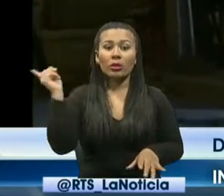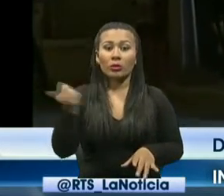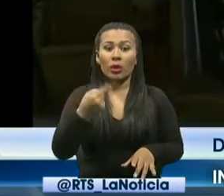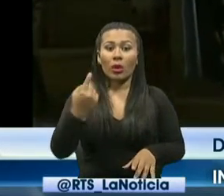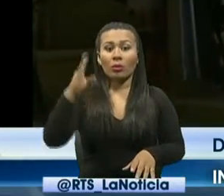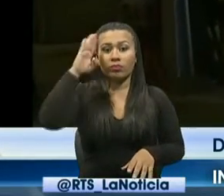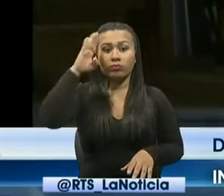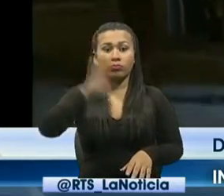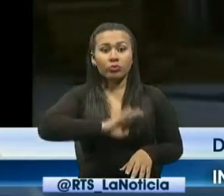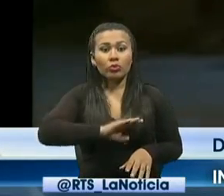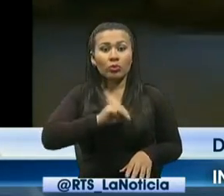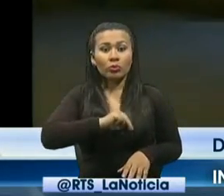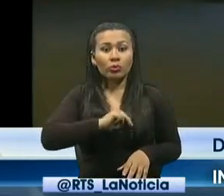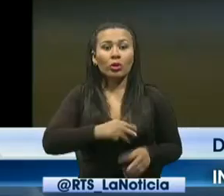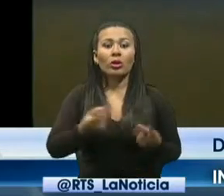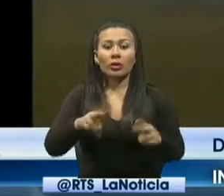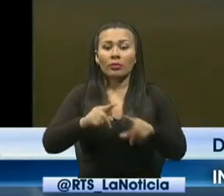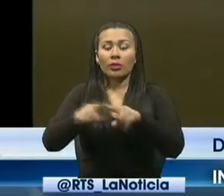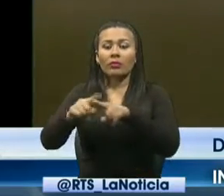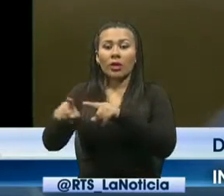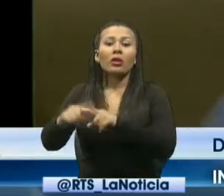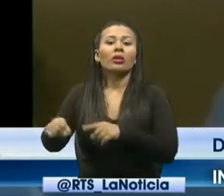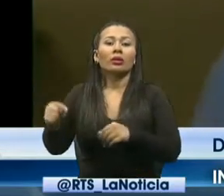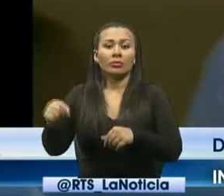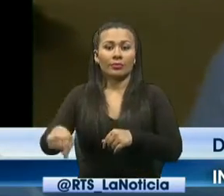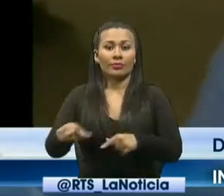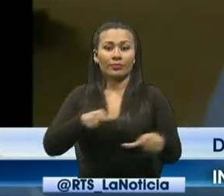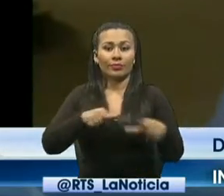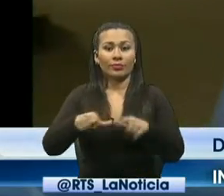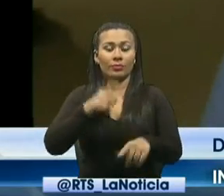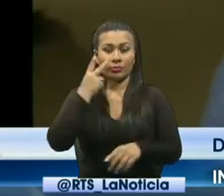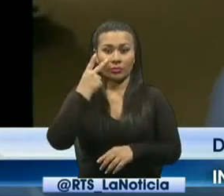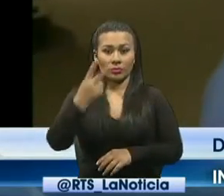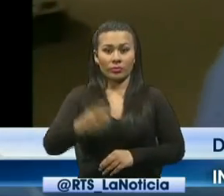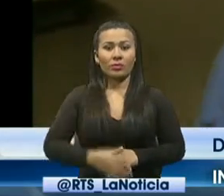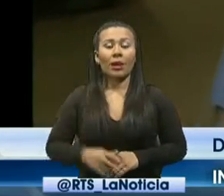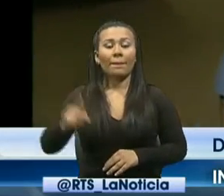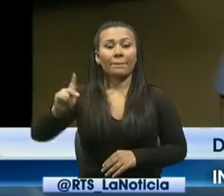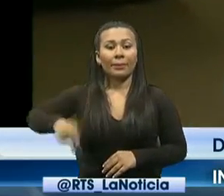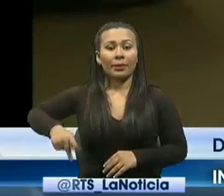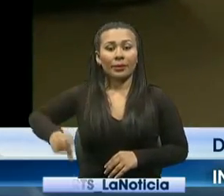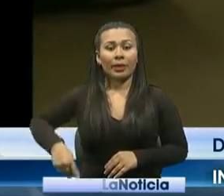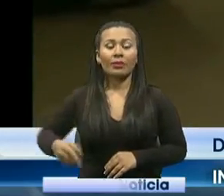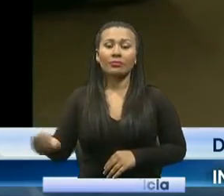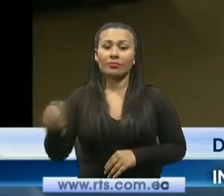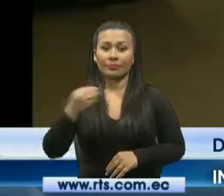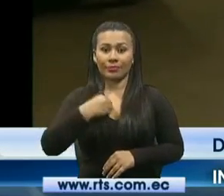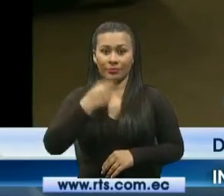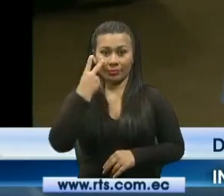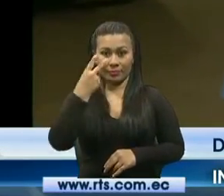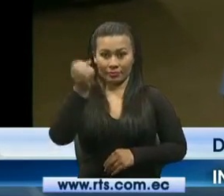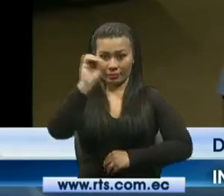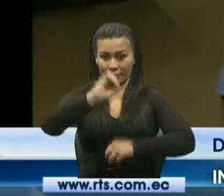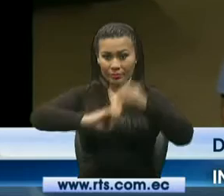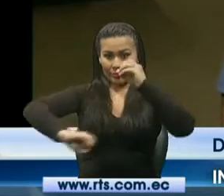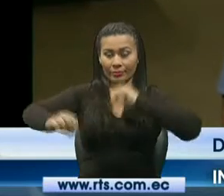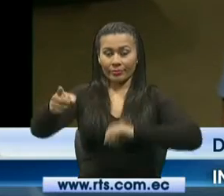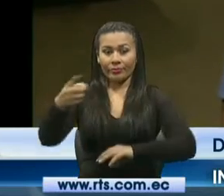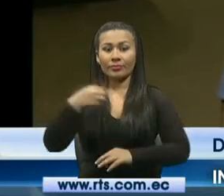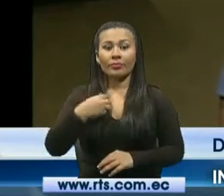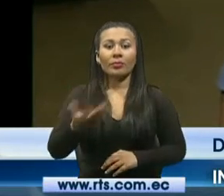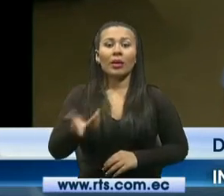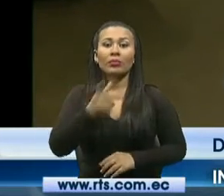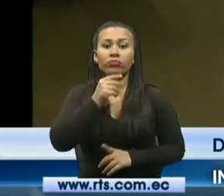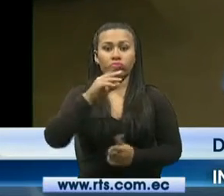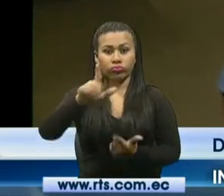Policía Metropolitana y demás organismos. Esa es la situación actual aquí de Pedernales, como ustedes pueden ver. En estos momentos únicamente está el